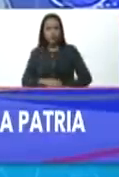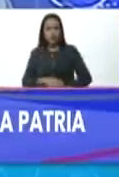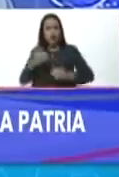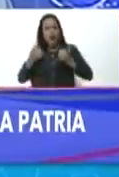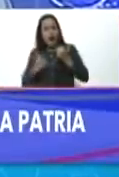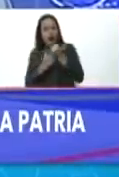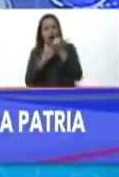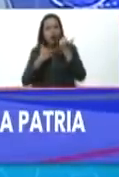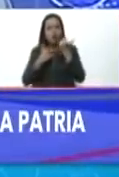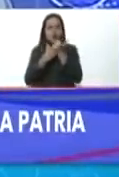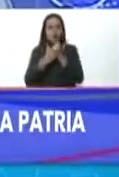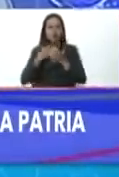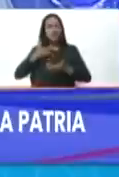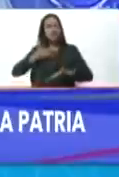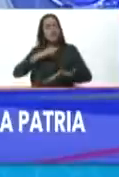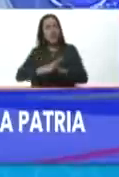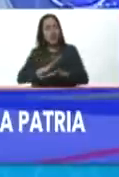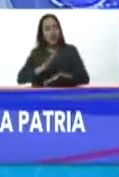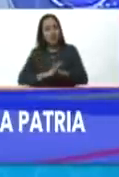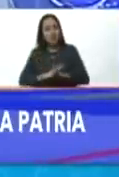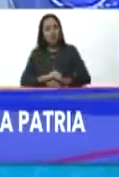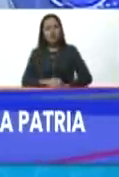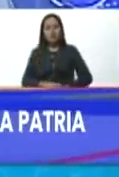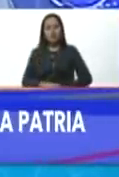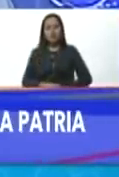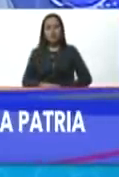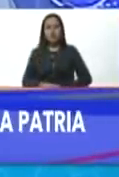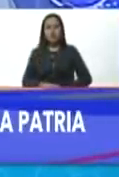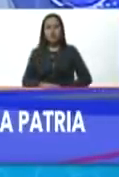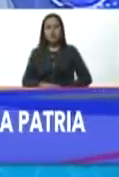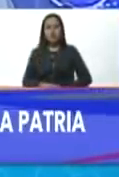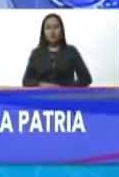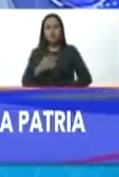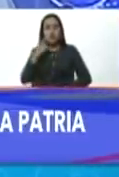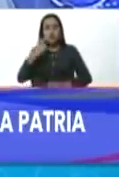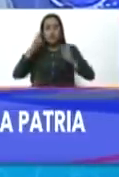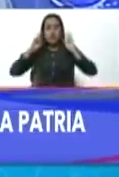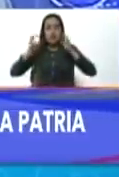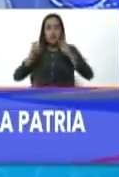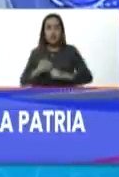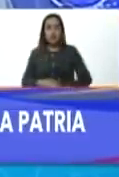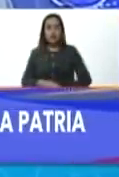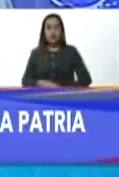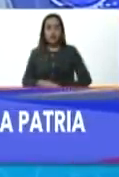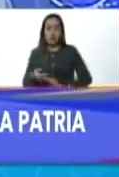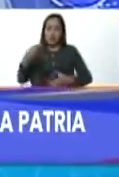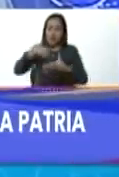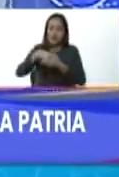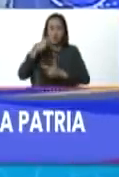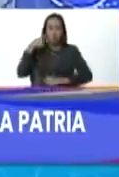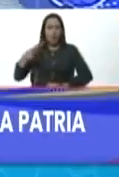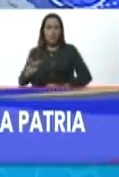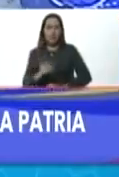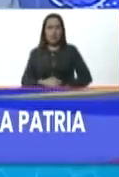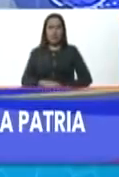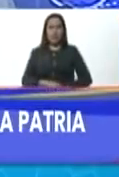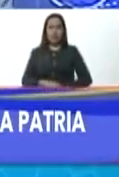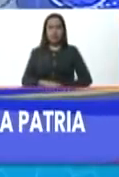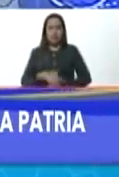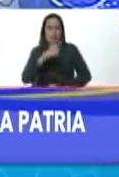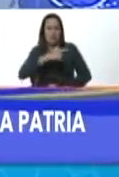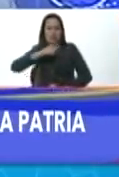cooperación, serenidad. Por eso que digo, este tema no es para politizarlo.